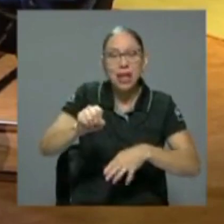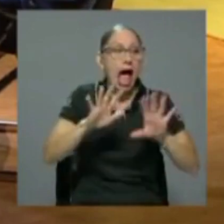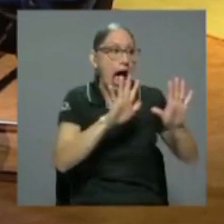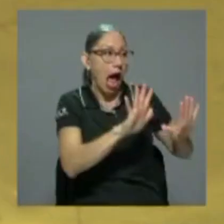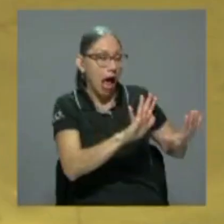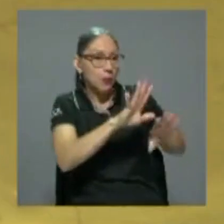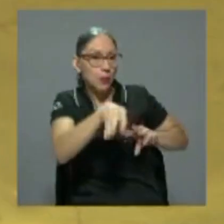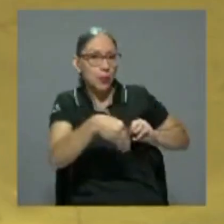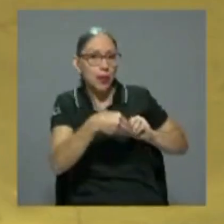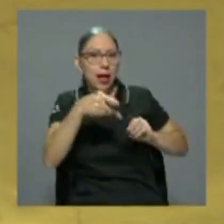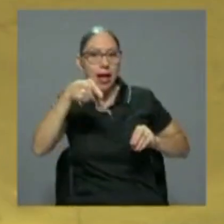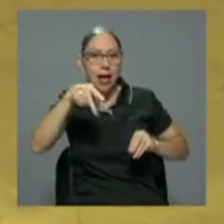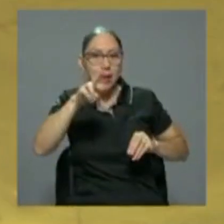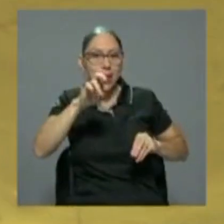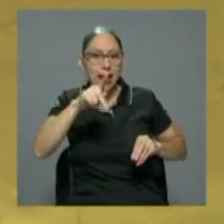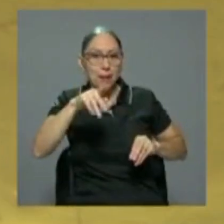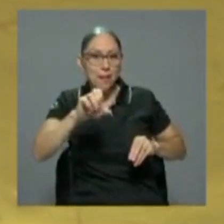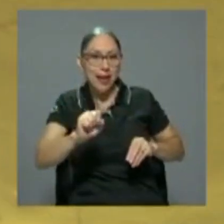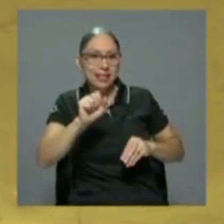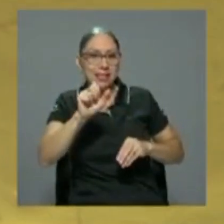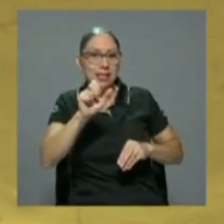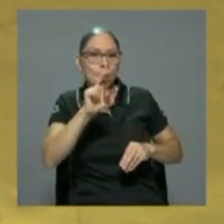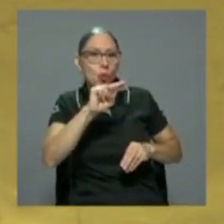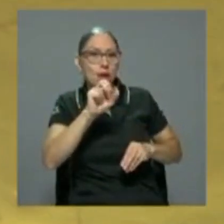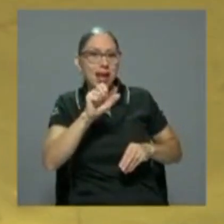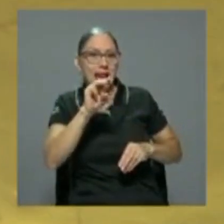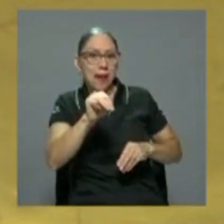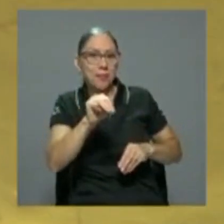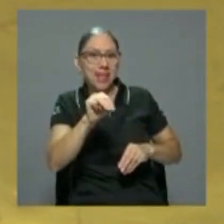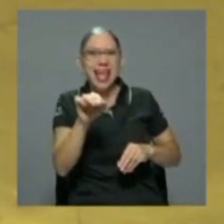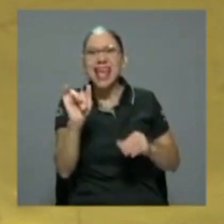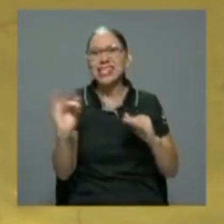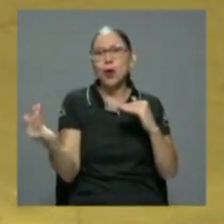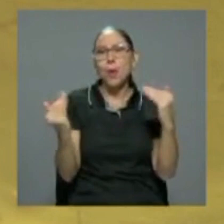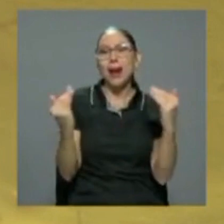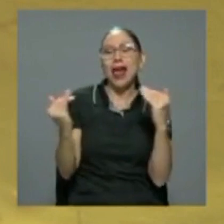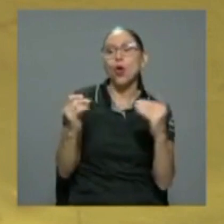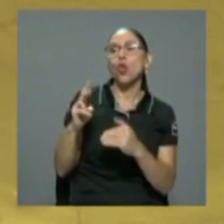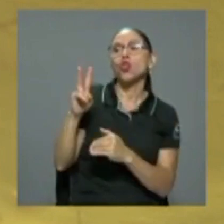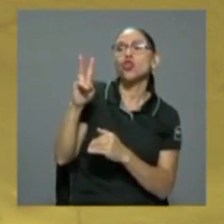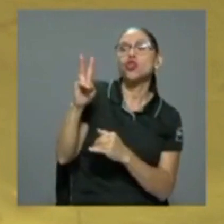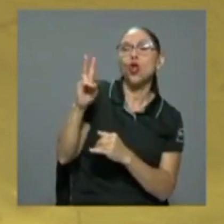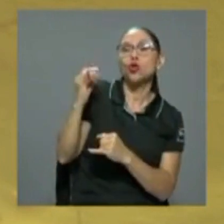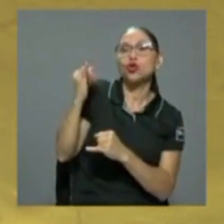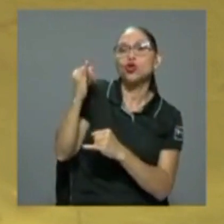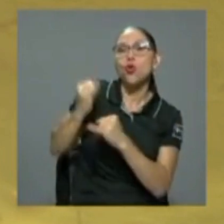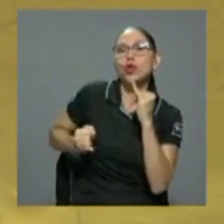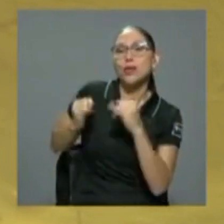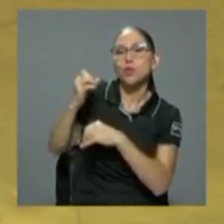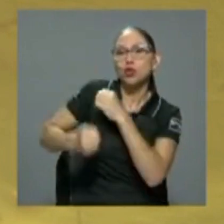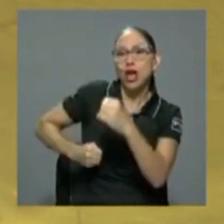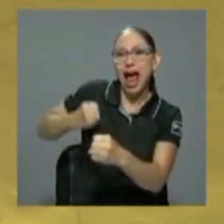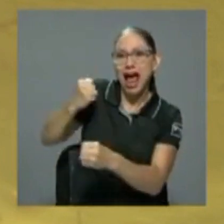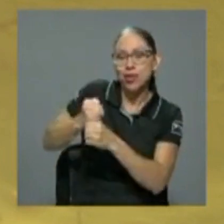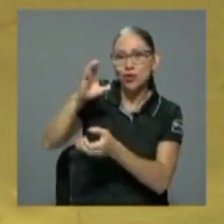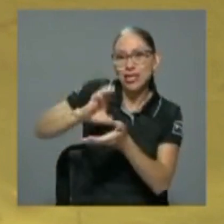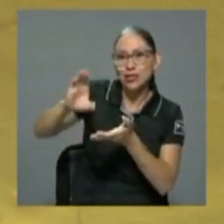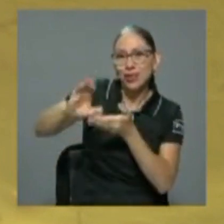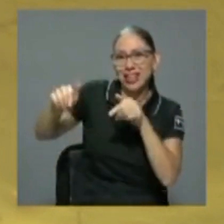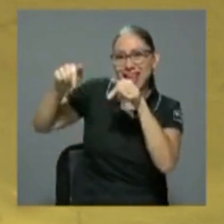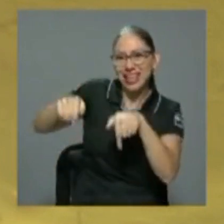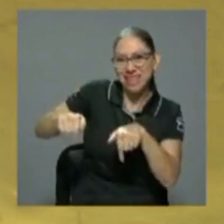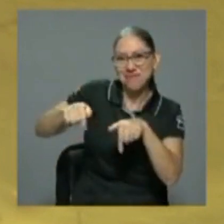de la UNAM son los 2 últimos años de la secundaria de aquí, nada más. O sea, parten la secundaria en los 3 primeros años